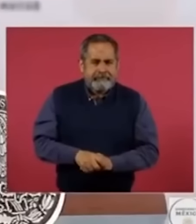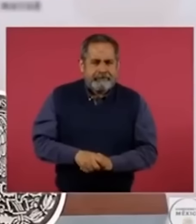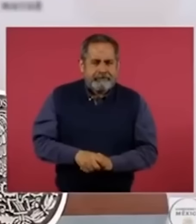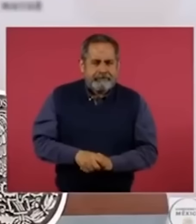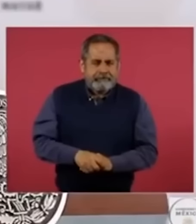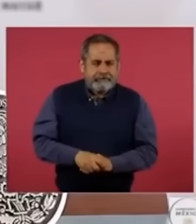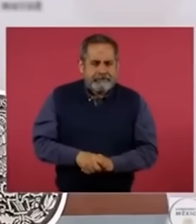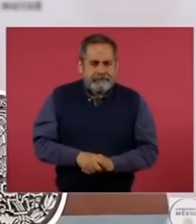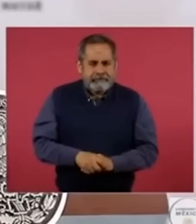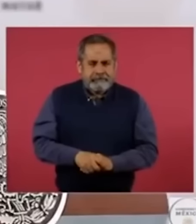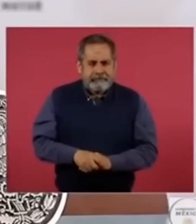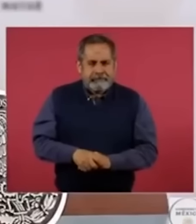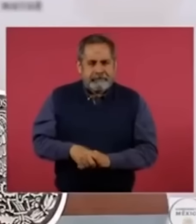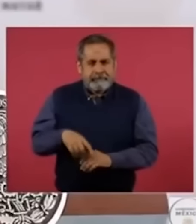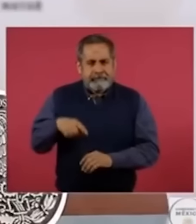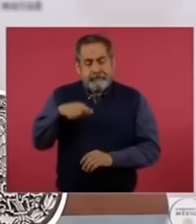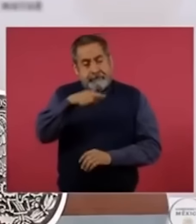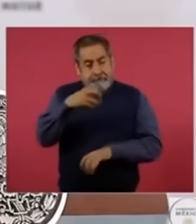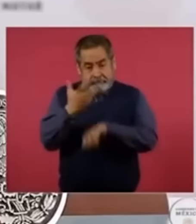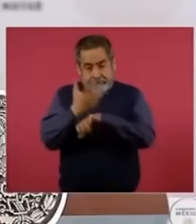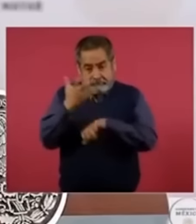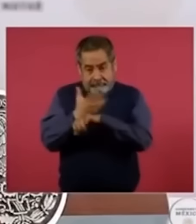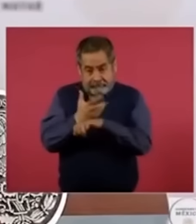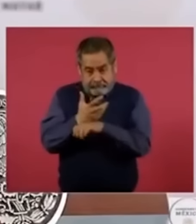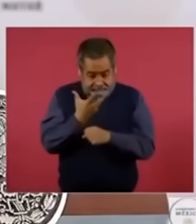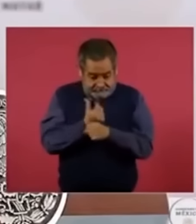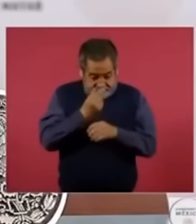vehículos que se consuman en Estados Unidos